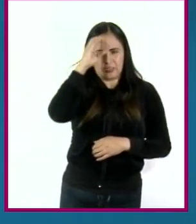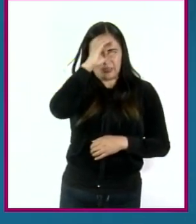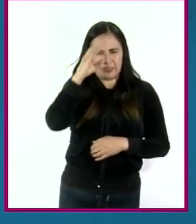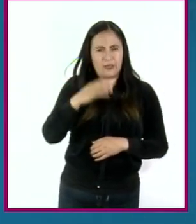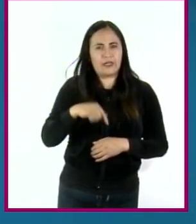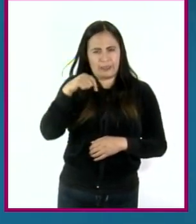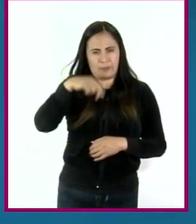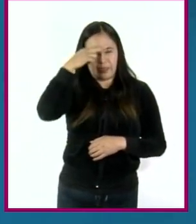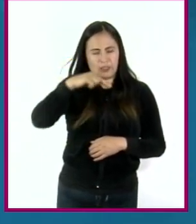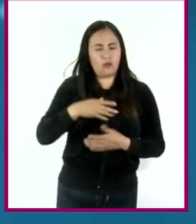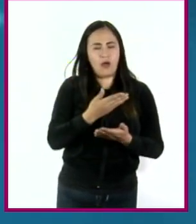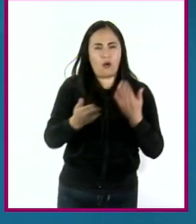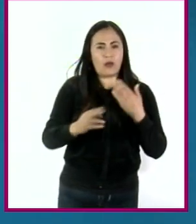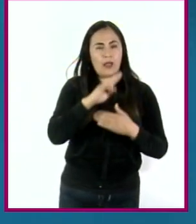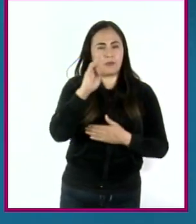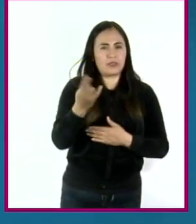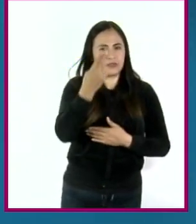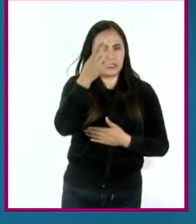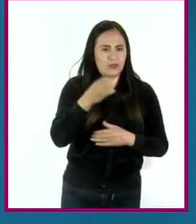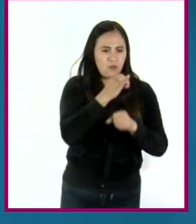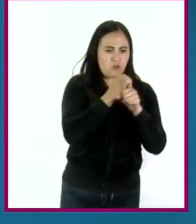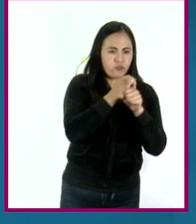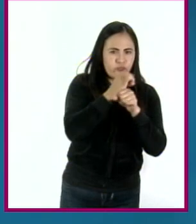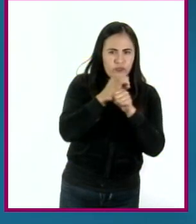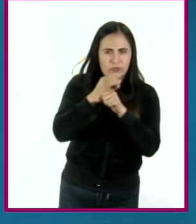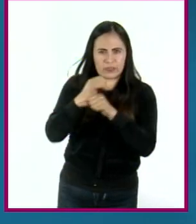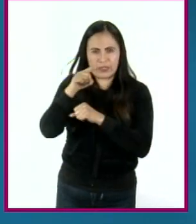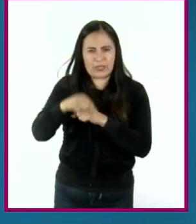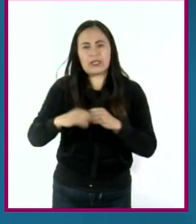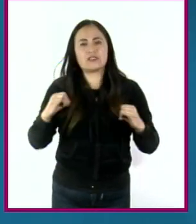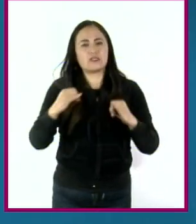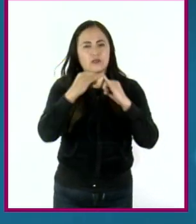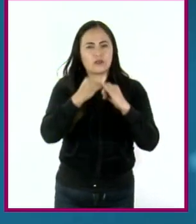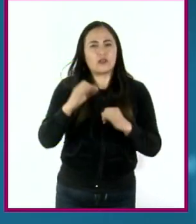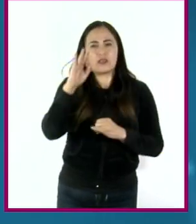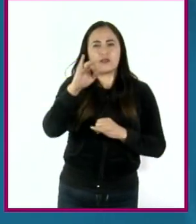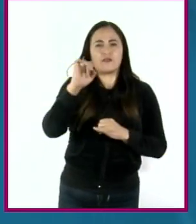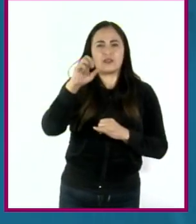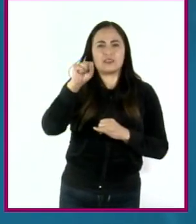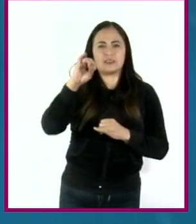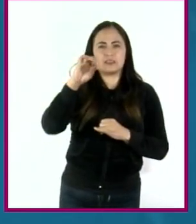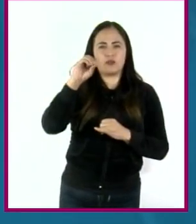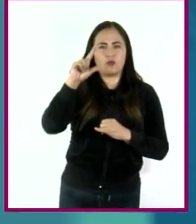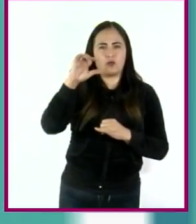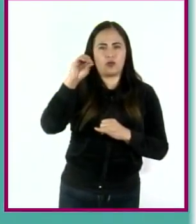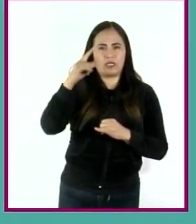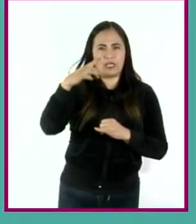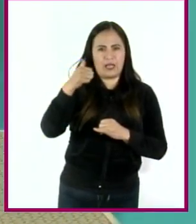del Departamento de Neurodesarrollo y Fisiología del Instituto de Fisiología Celular de la UNAM.